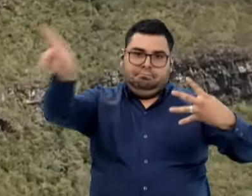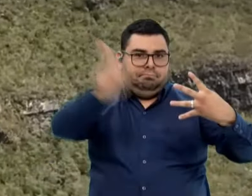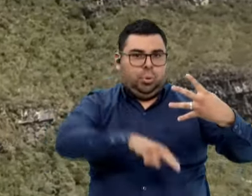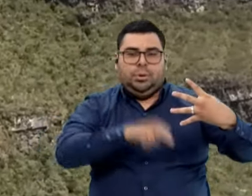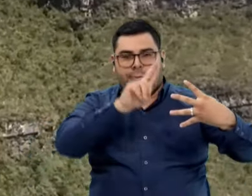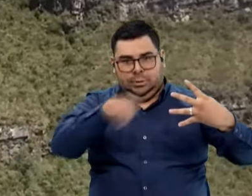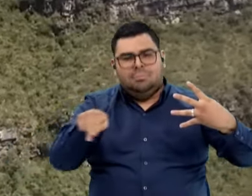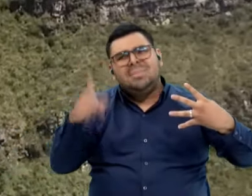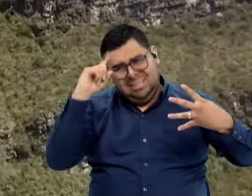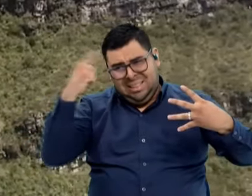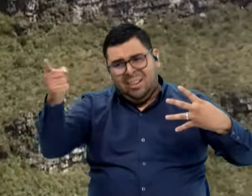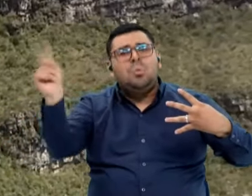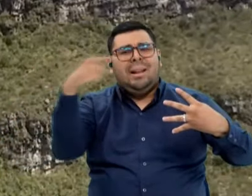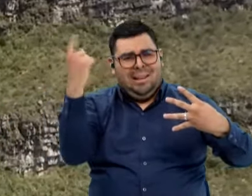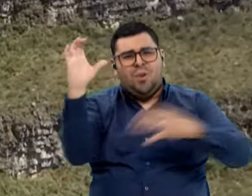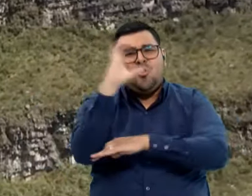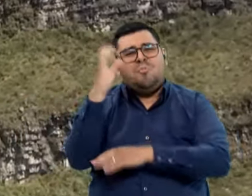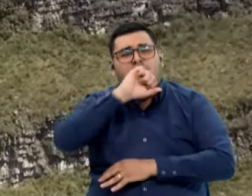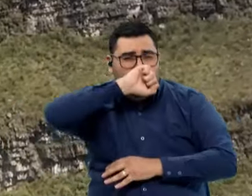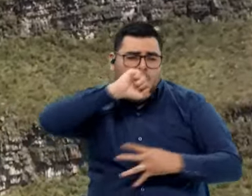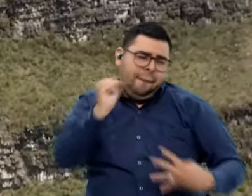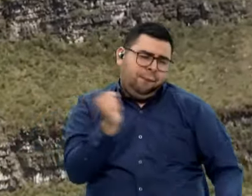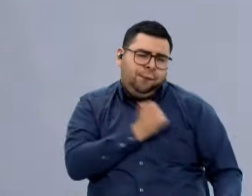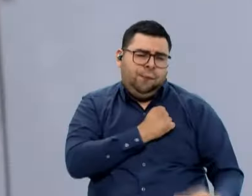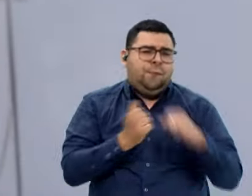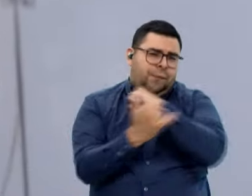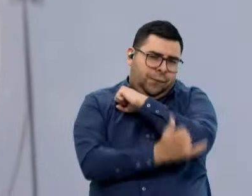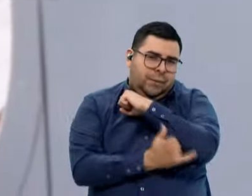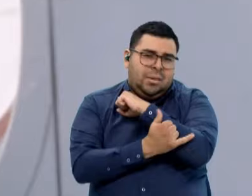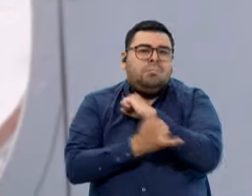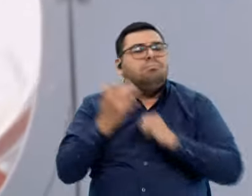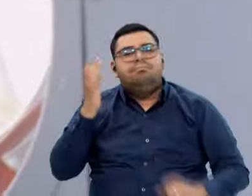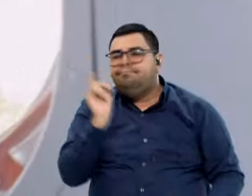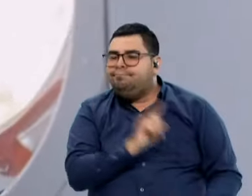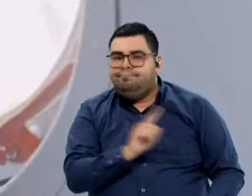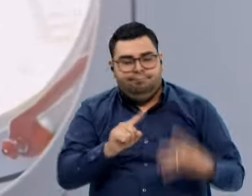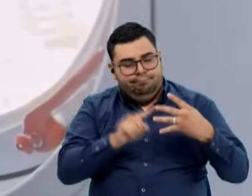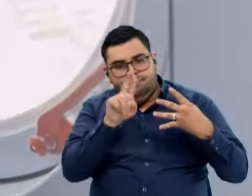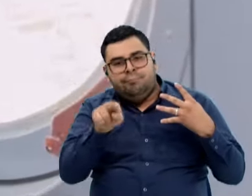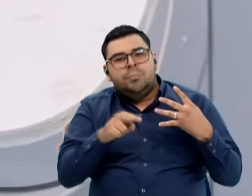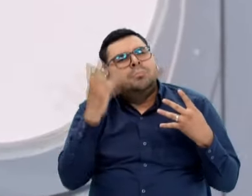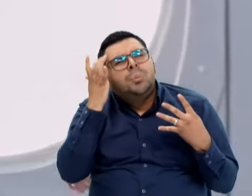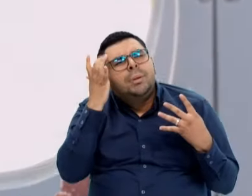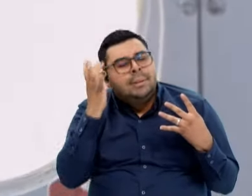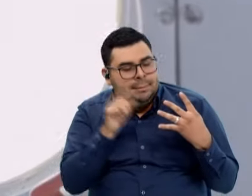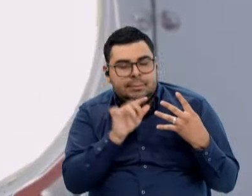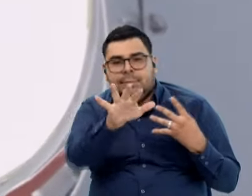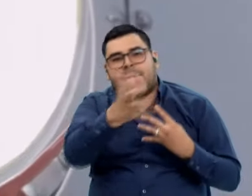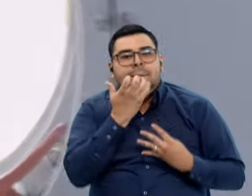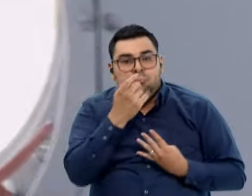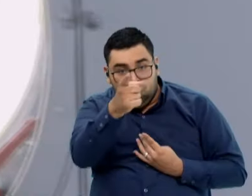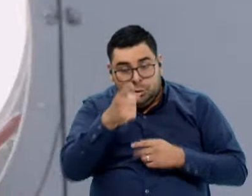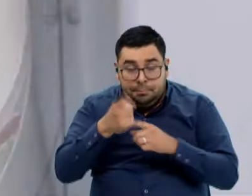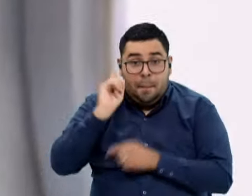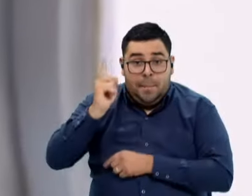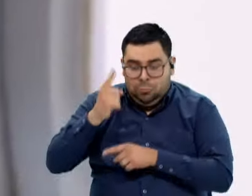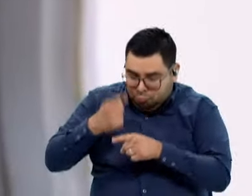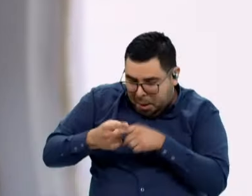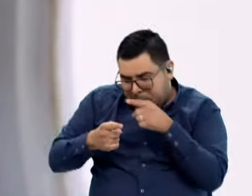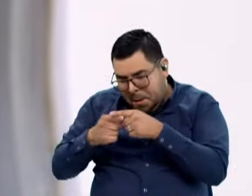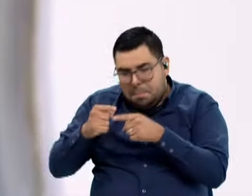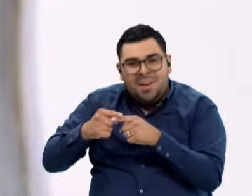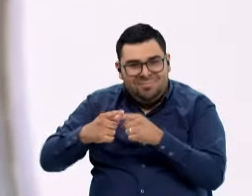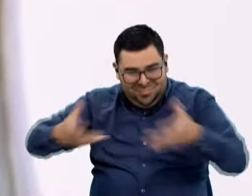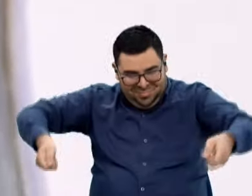no es aconsejable hacerlos. ¿Por qué? No por el paseo como tal, sino porque cuando usted genera la fogata para poder colocar la olla